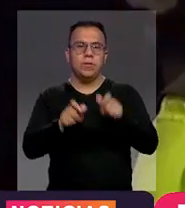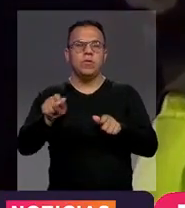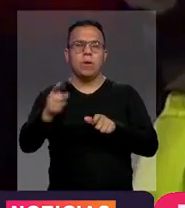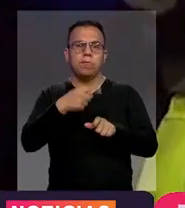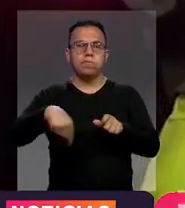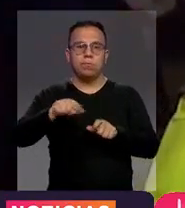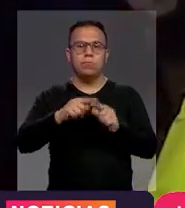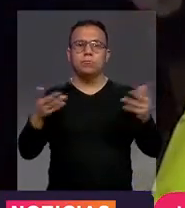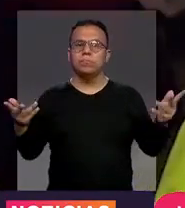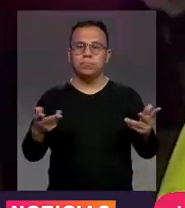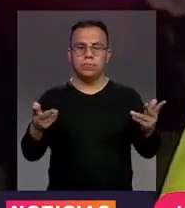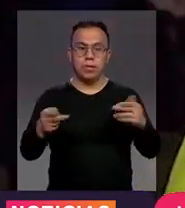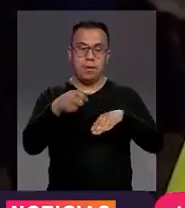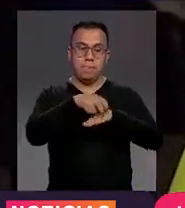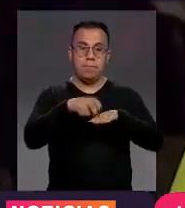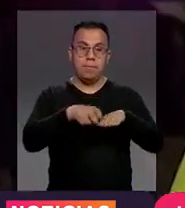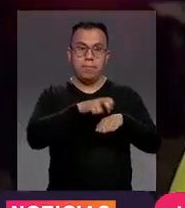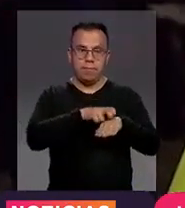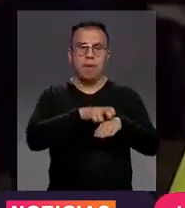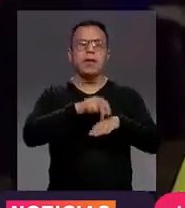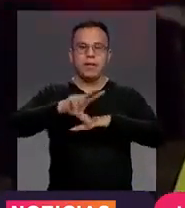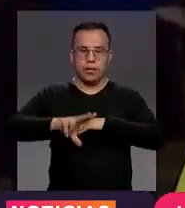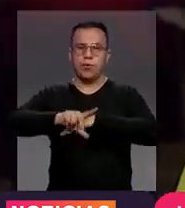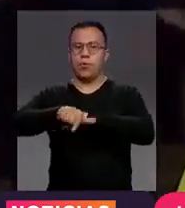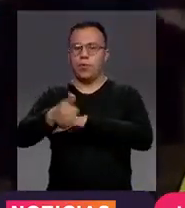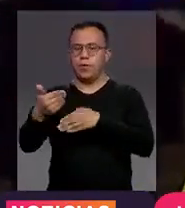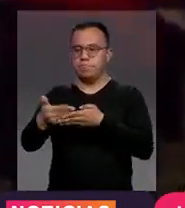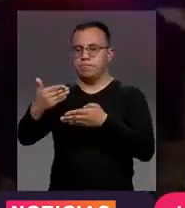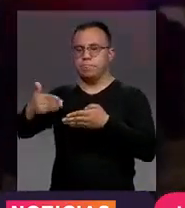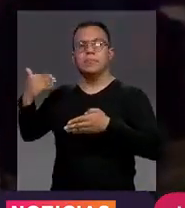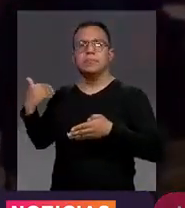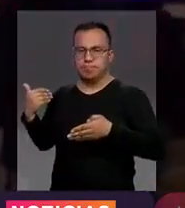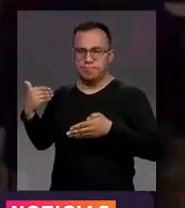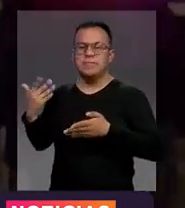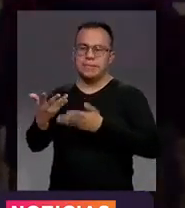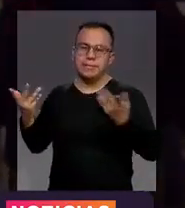movilizaban en un vehículo que había sido hurtado días anteriores en la ciudad de Bogotá.